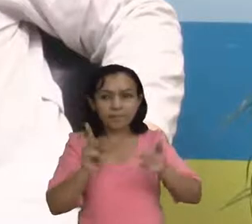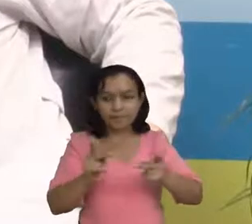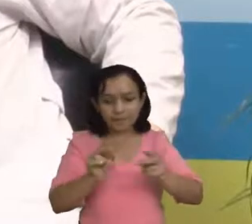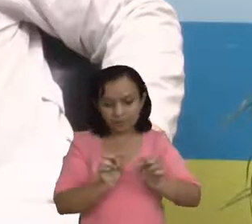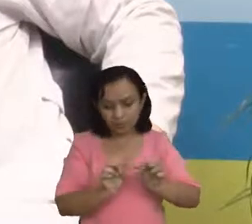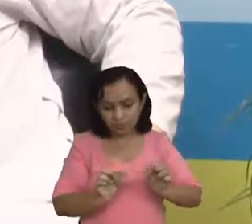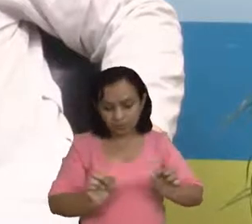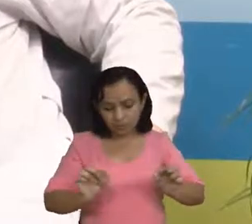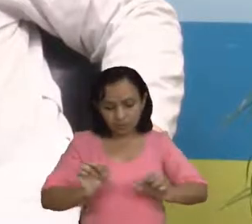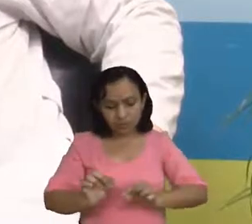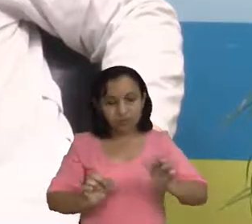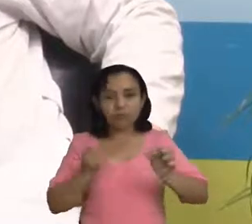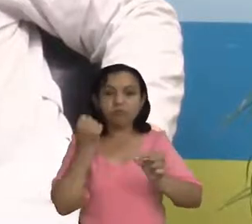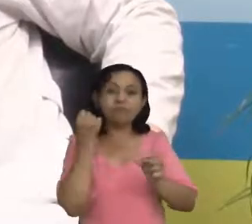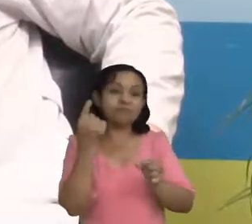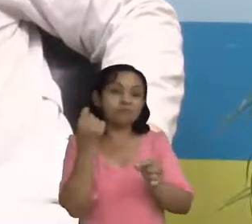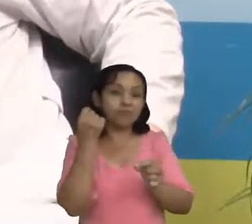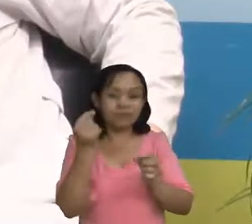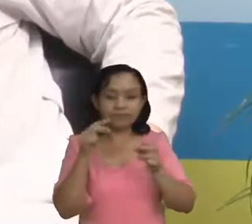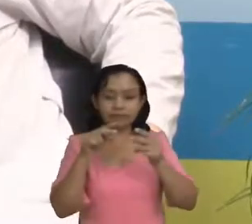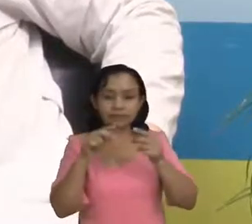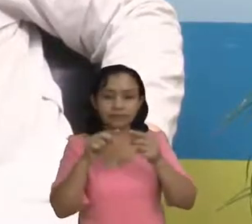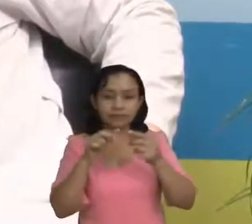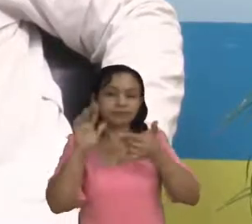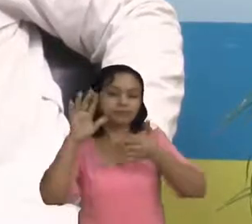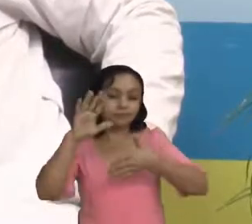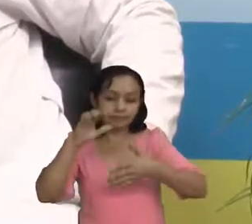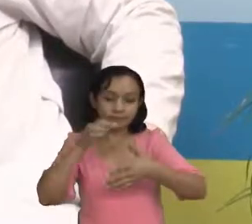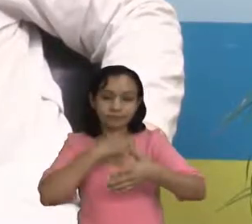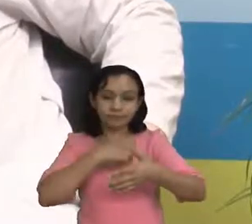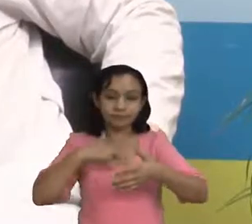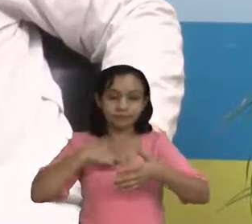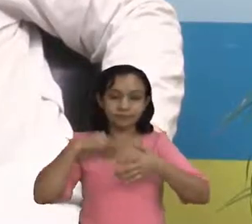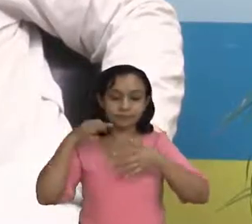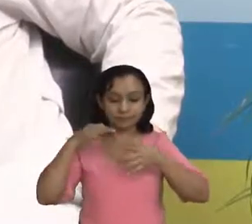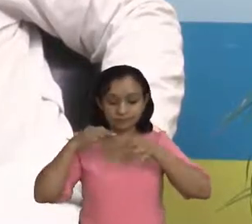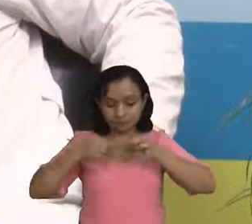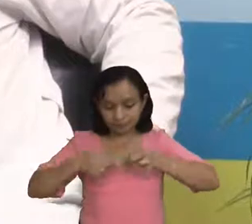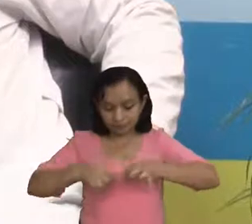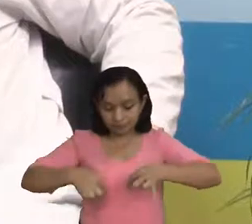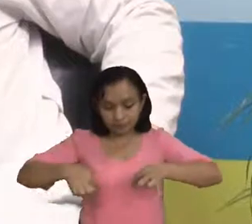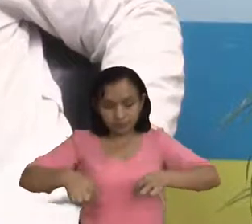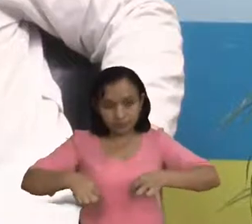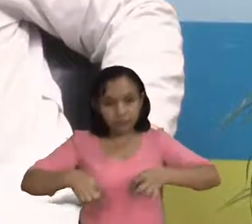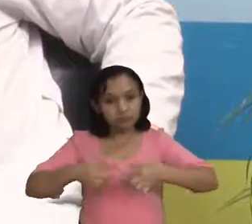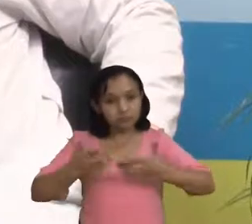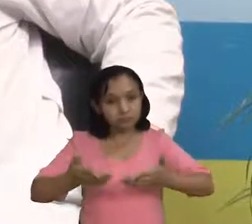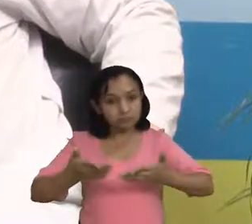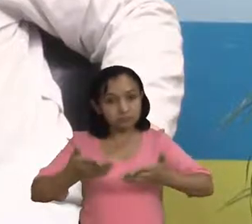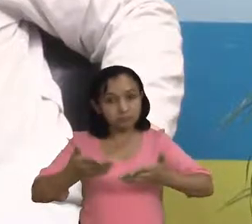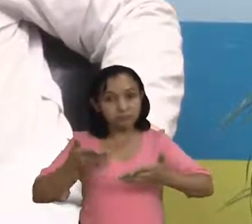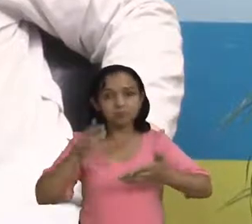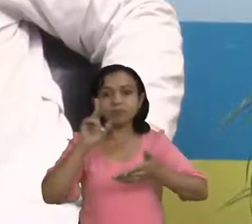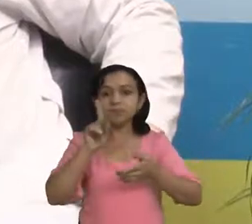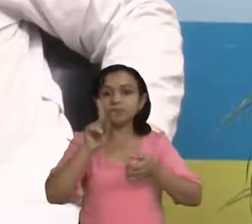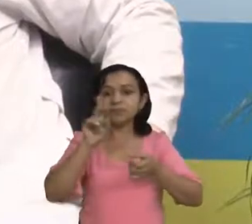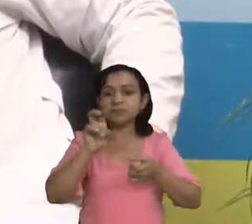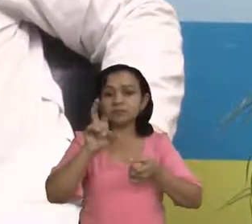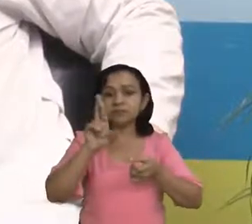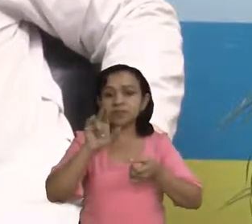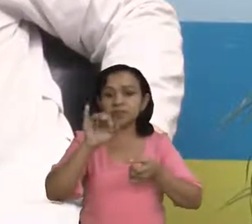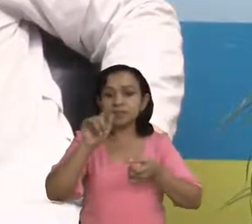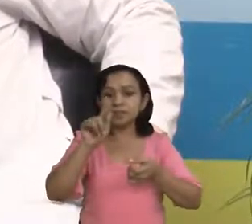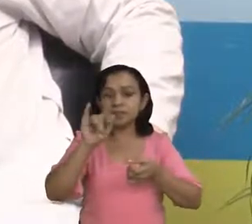nerviosas para el peristaltismo de lo que es la pelvis y el uréter. Entonces, el peristaltismo en esa